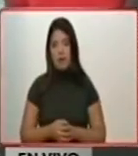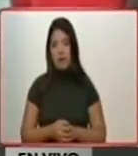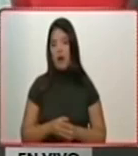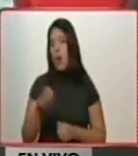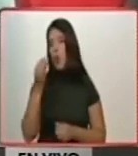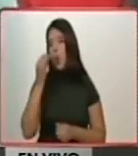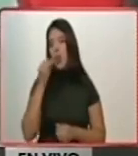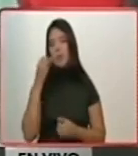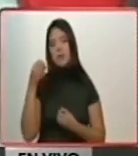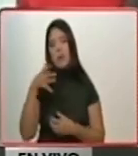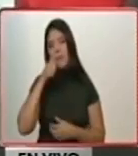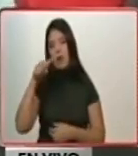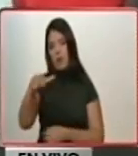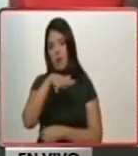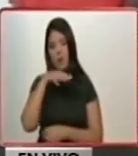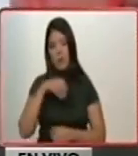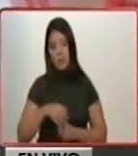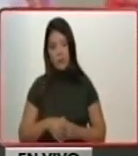alimento para nuestro pueblo.